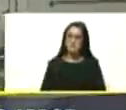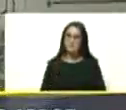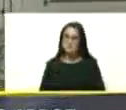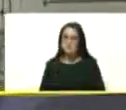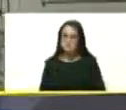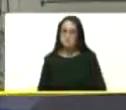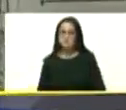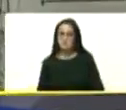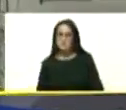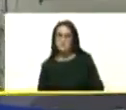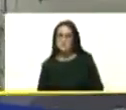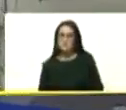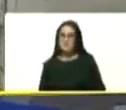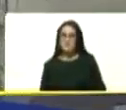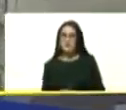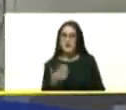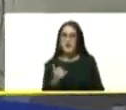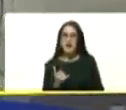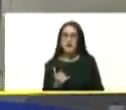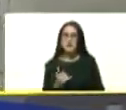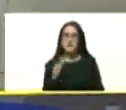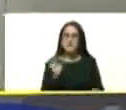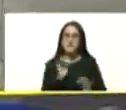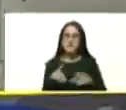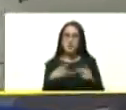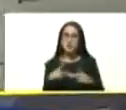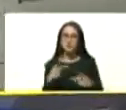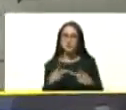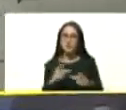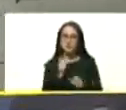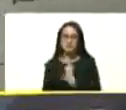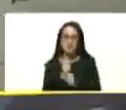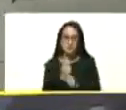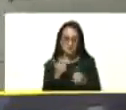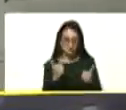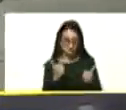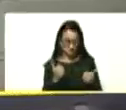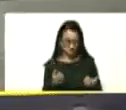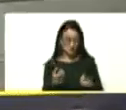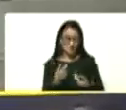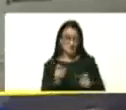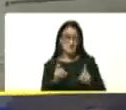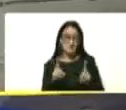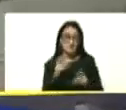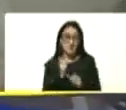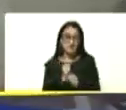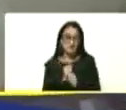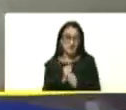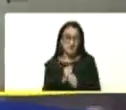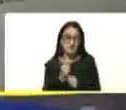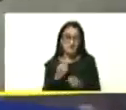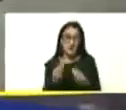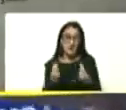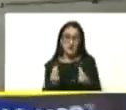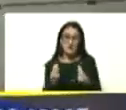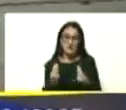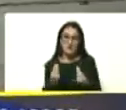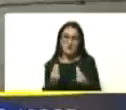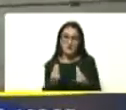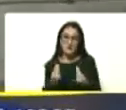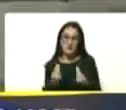Francisco Lazo Martí contamos con una línea de producción totalmente operativa que nos permite elaborar un producto de calidad